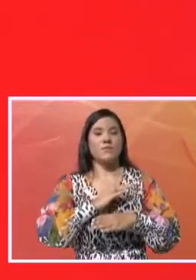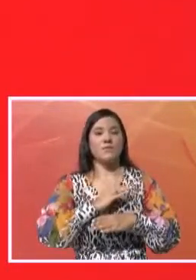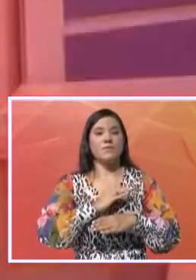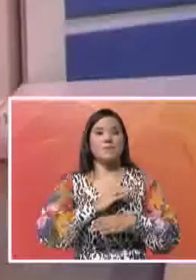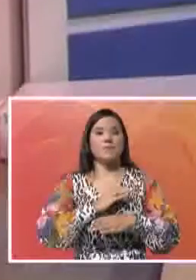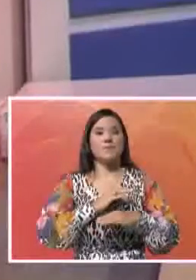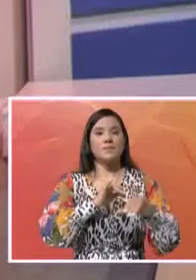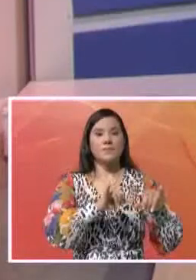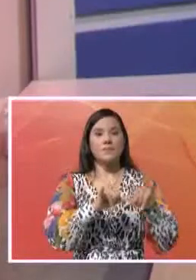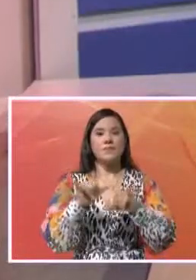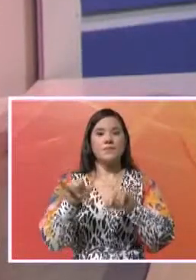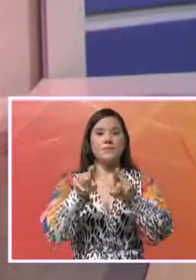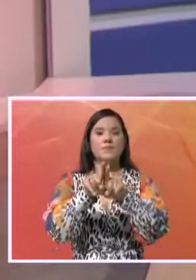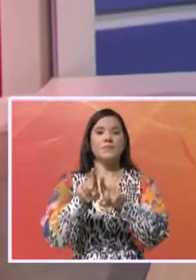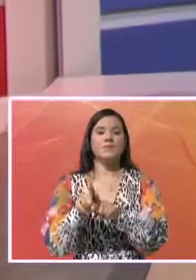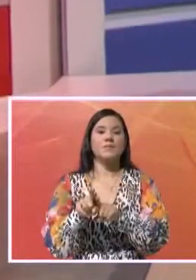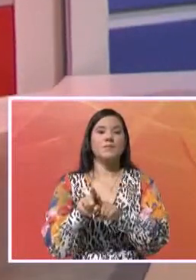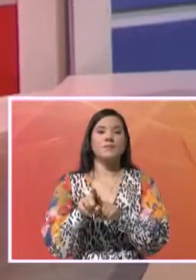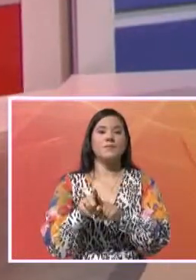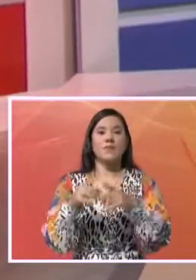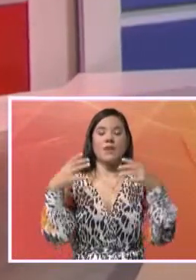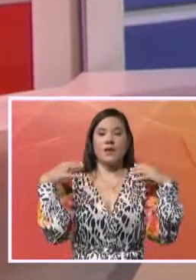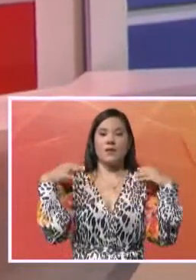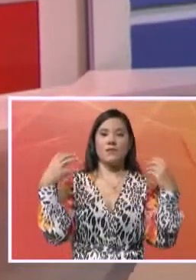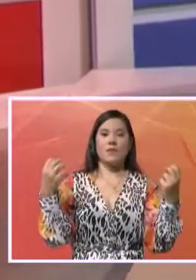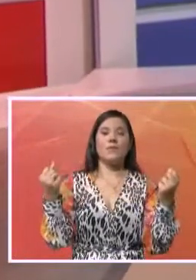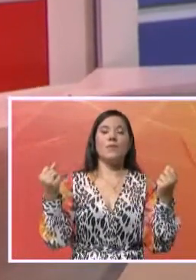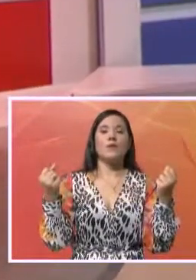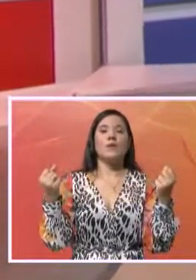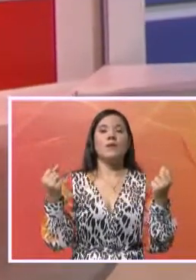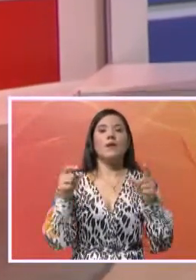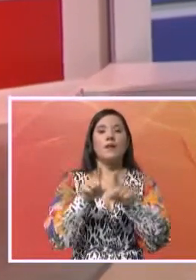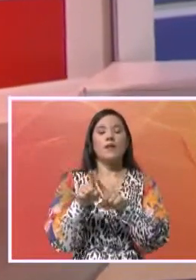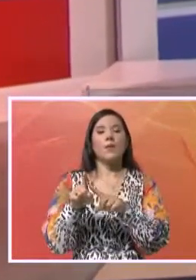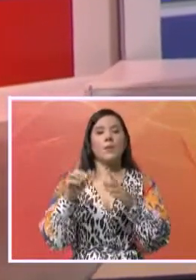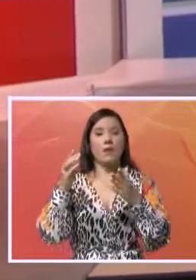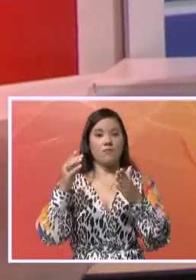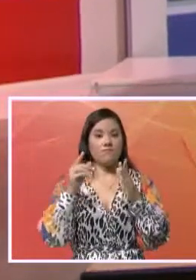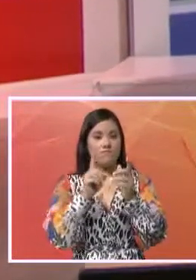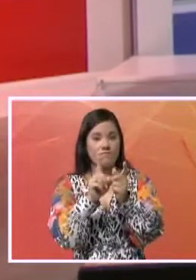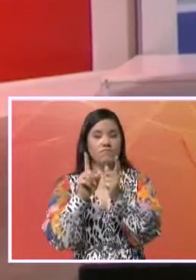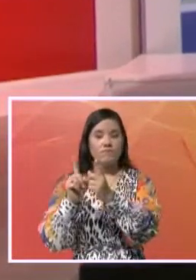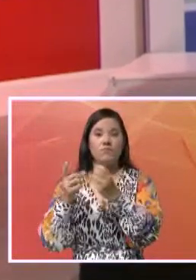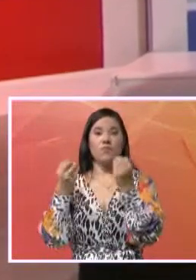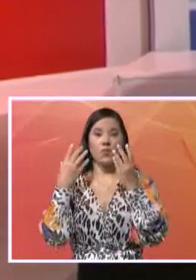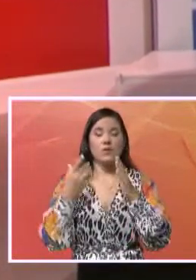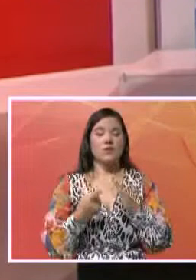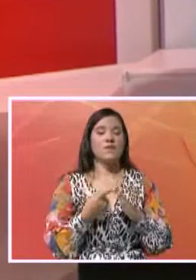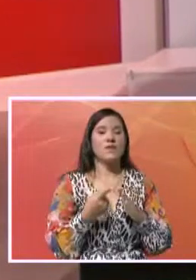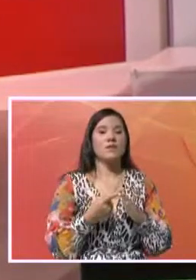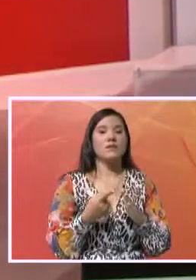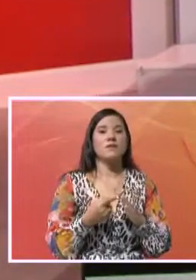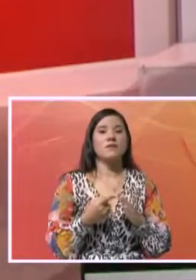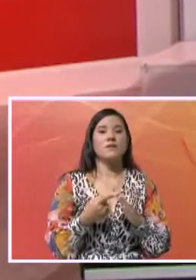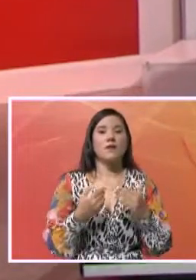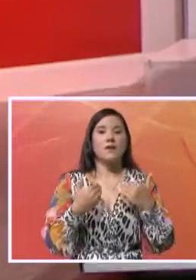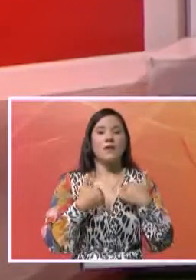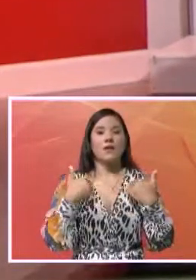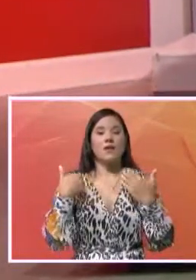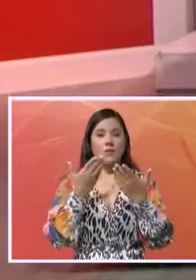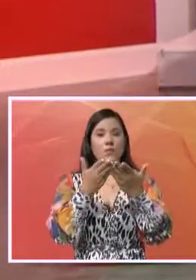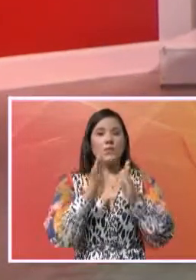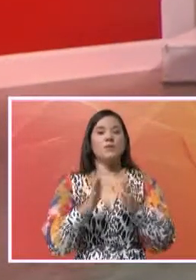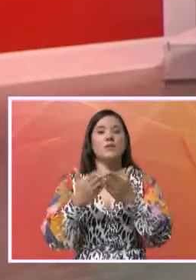20 también el tema en la salud hemos encontrado que muchas veces se le da por el tema de los